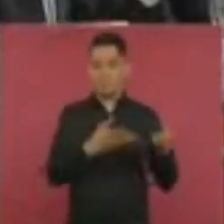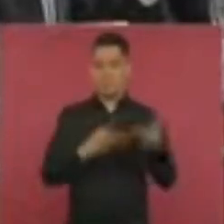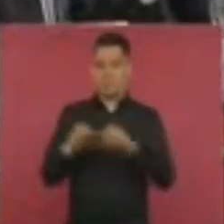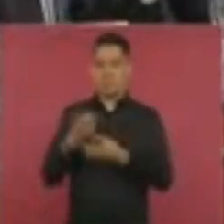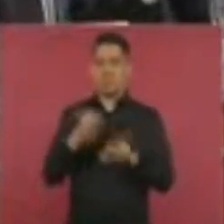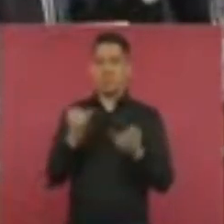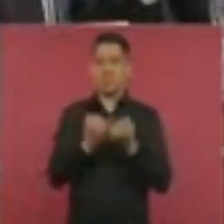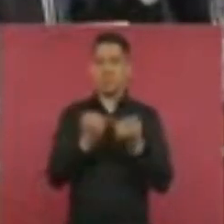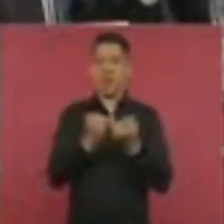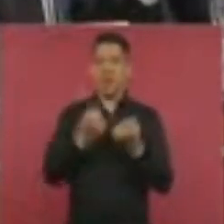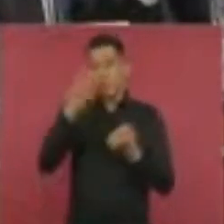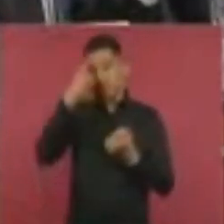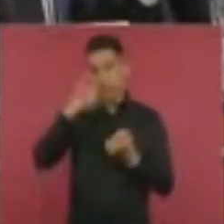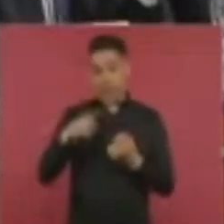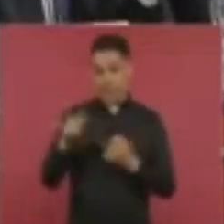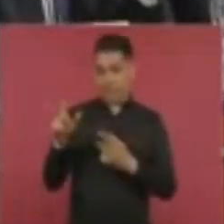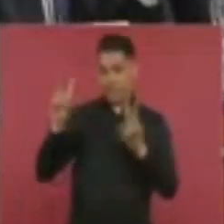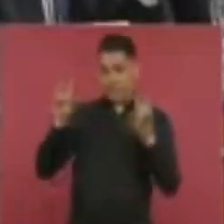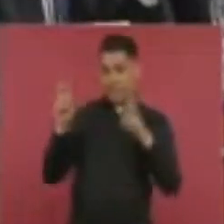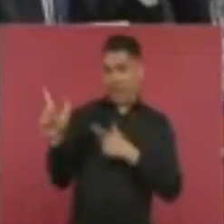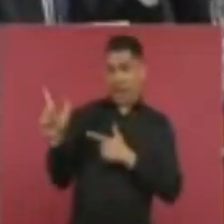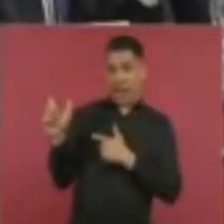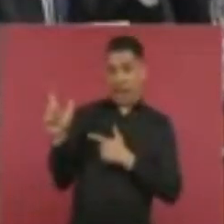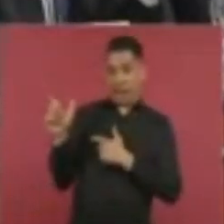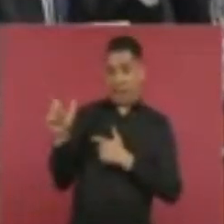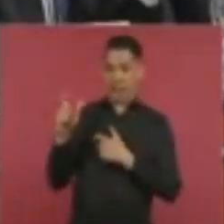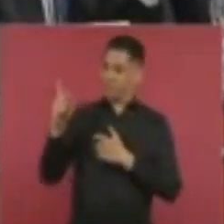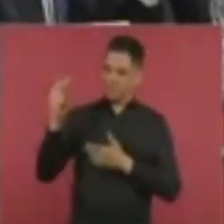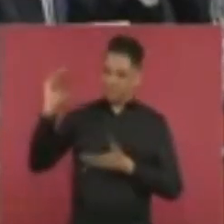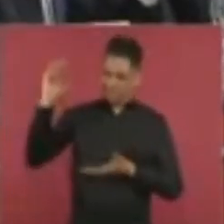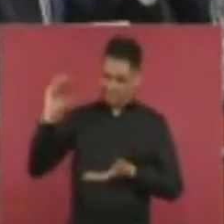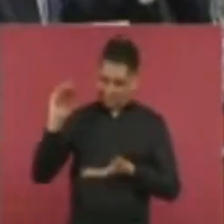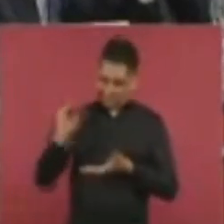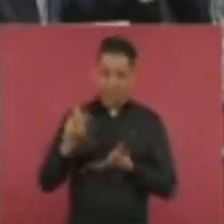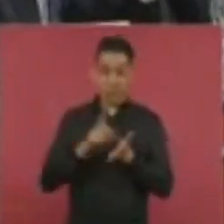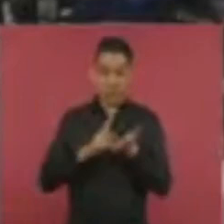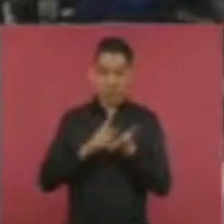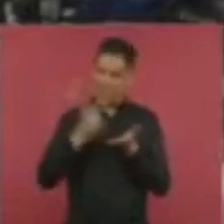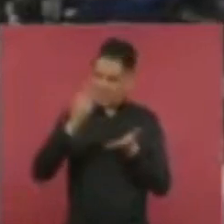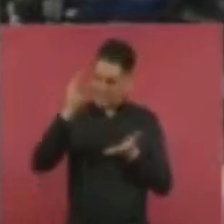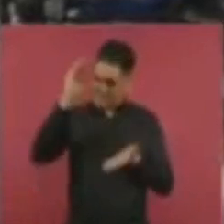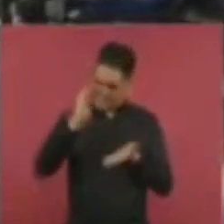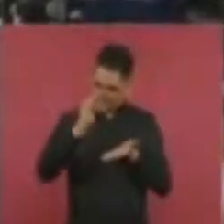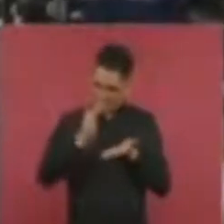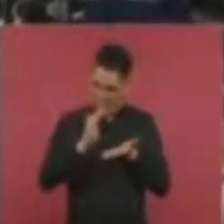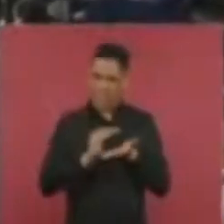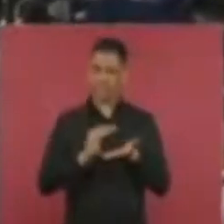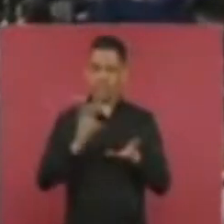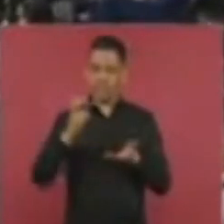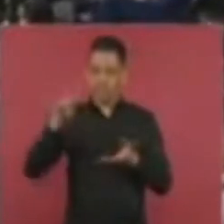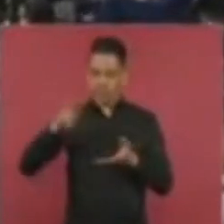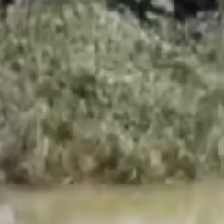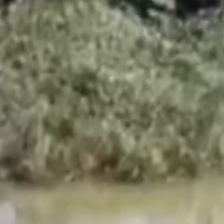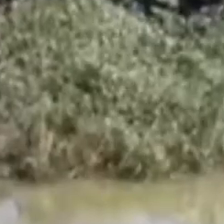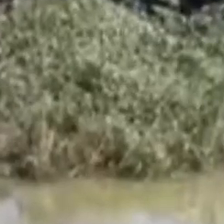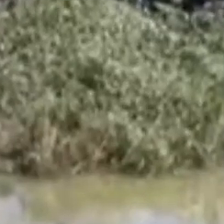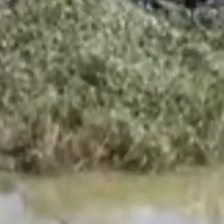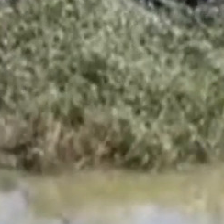y migrar, ¿no? En efecto, ¿quién quiere arriesgar su vida para pasar por el territorio mexicano con todas las